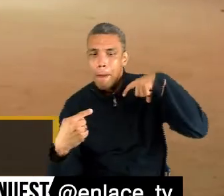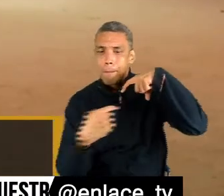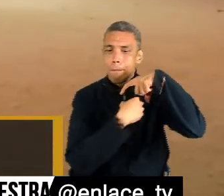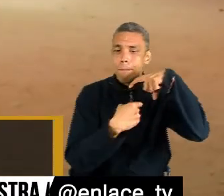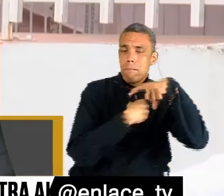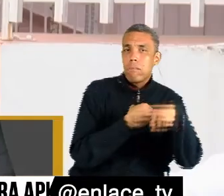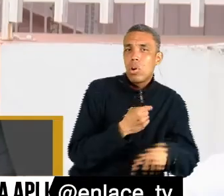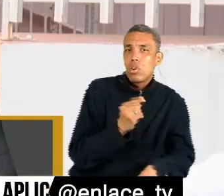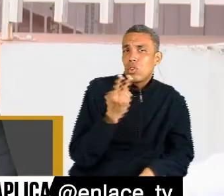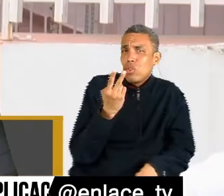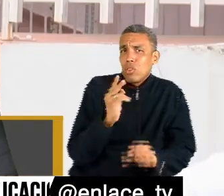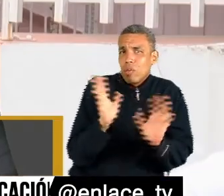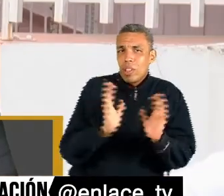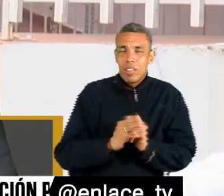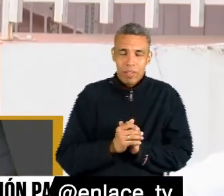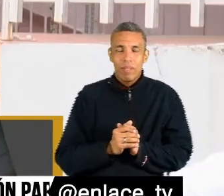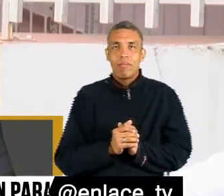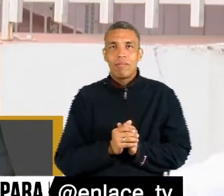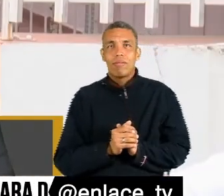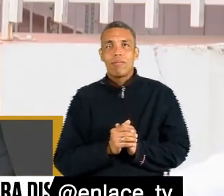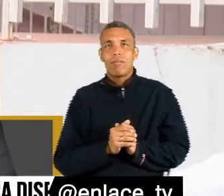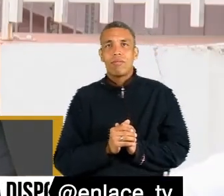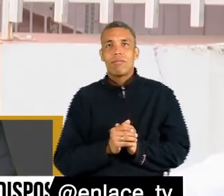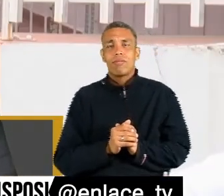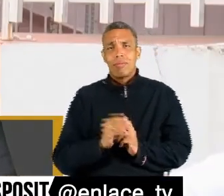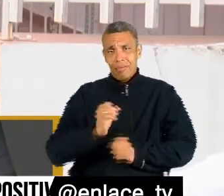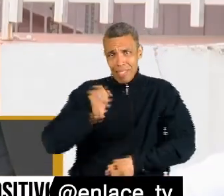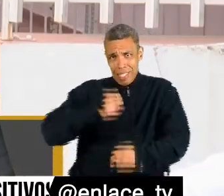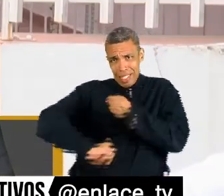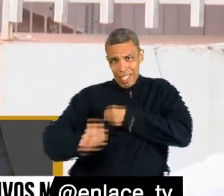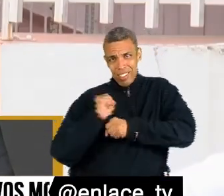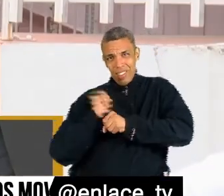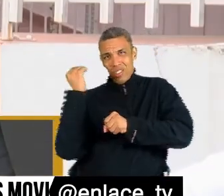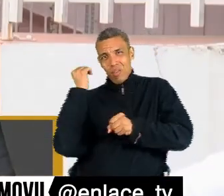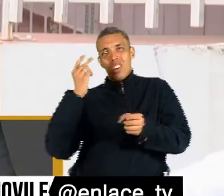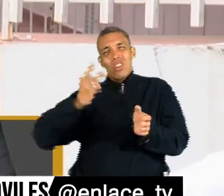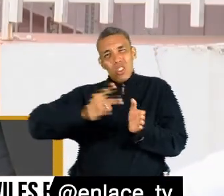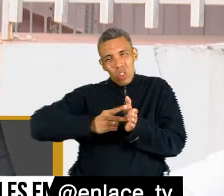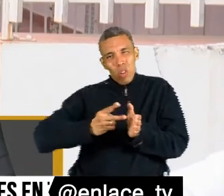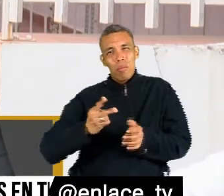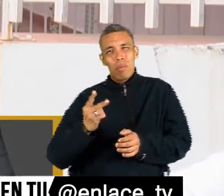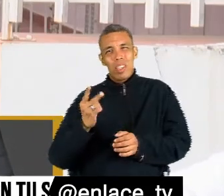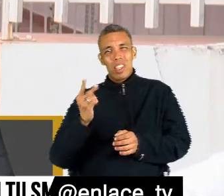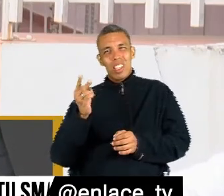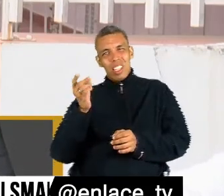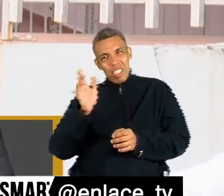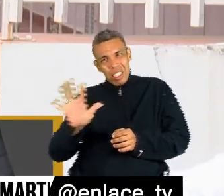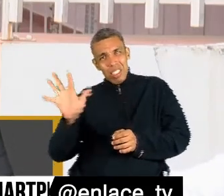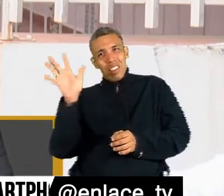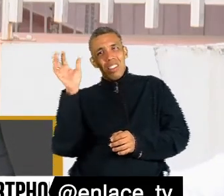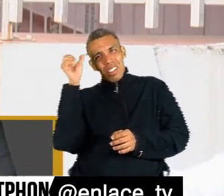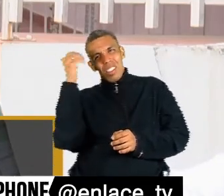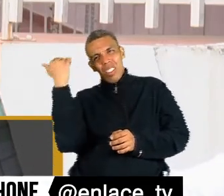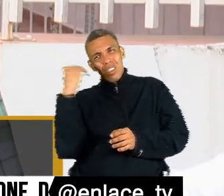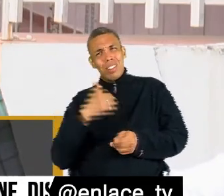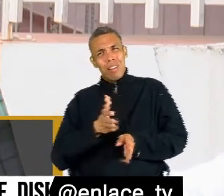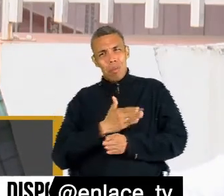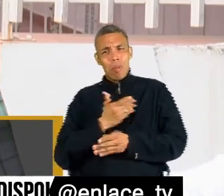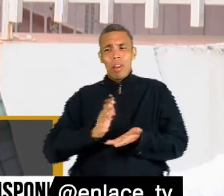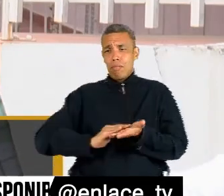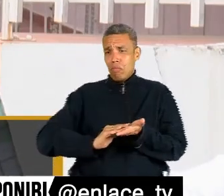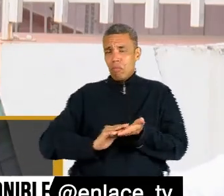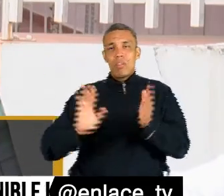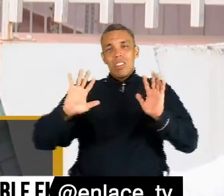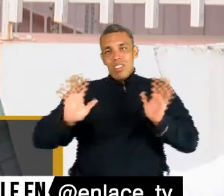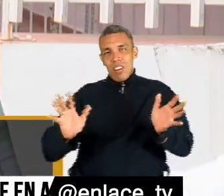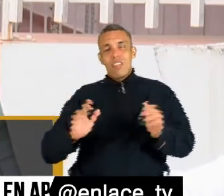anotaciones en contra. Nosotros damos terminado el torneo del año pasado por algunos inconvenientes que tuvimos en el campo de juego, pero gracias a Dios terminó a